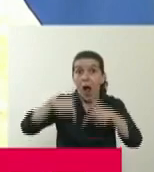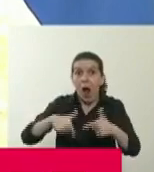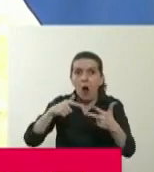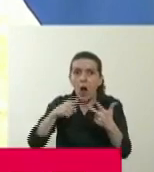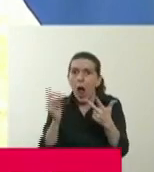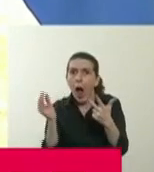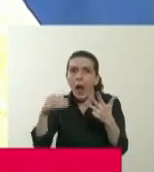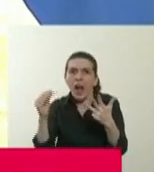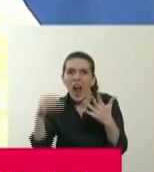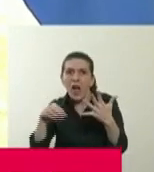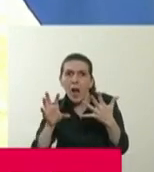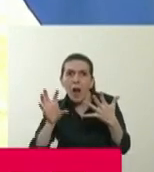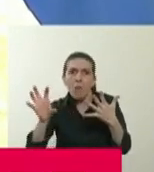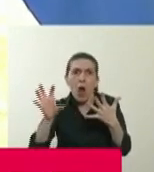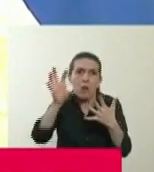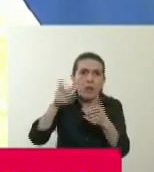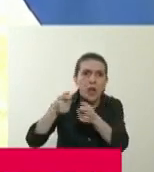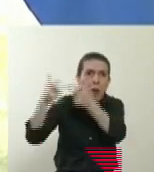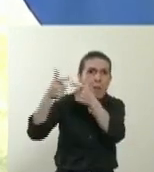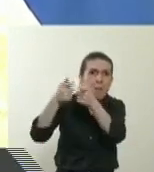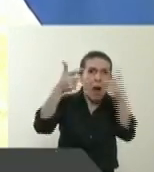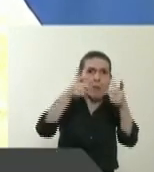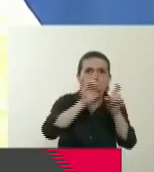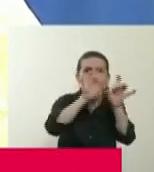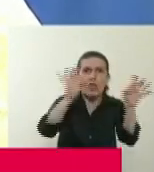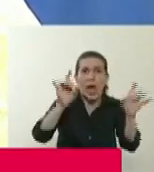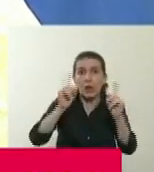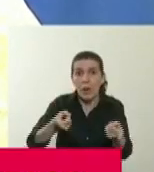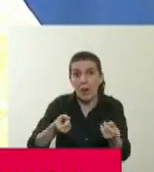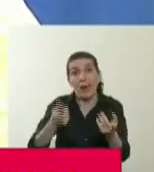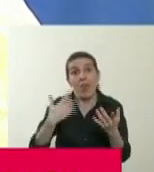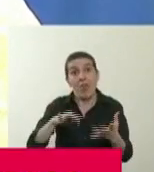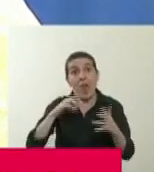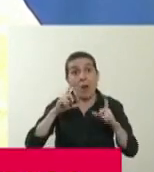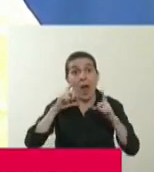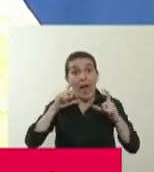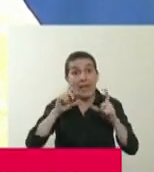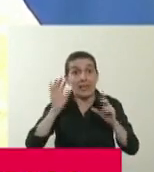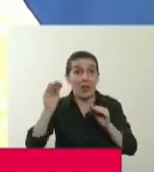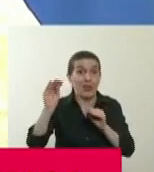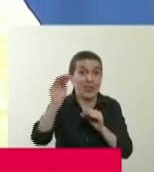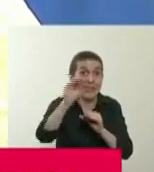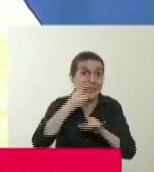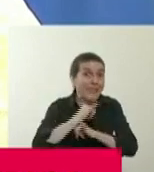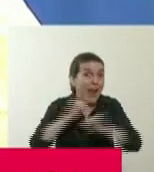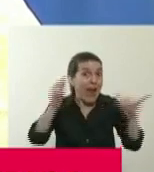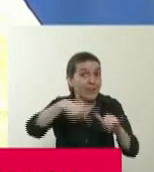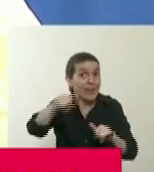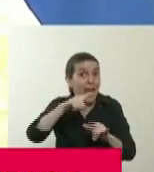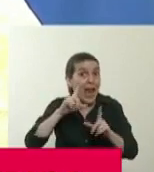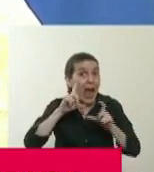lugares. Y entonces tenemos que llamar la atención de lo que nos está pasando.